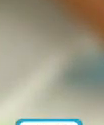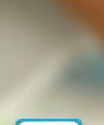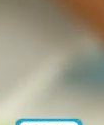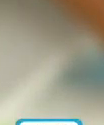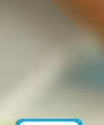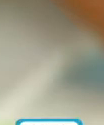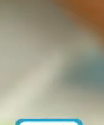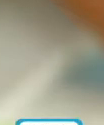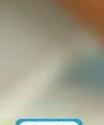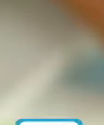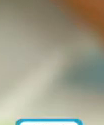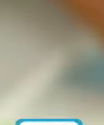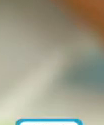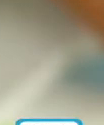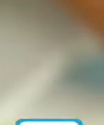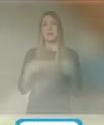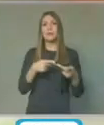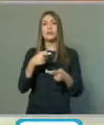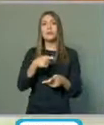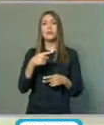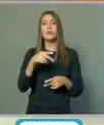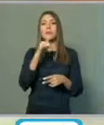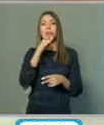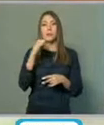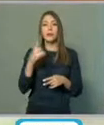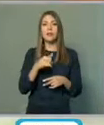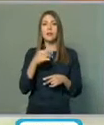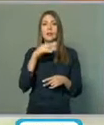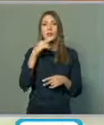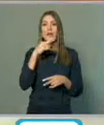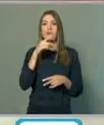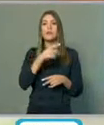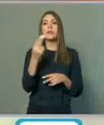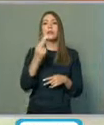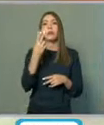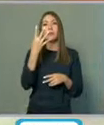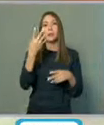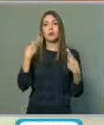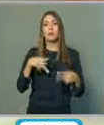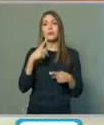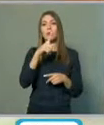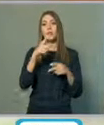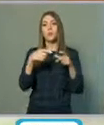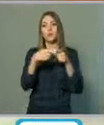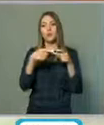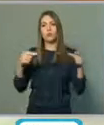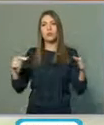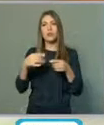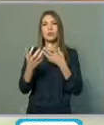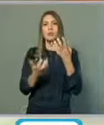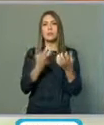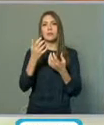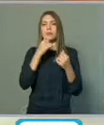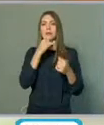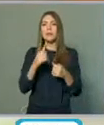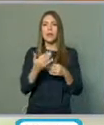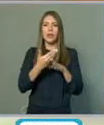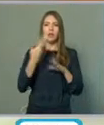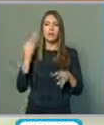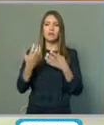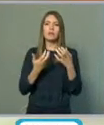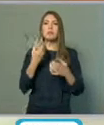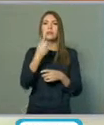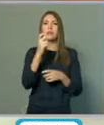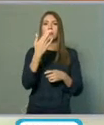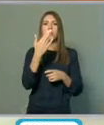Para preparar este espagueti al aguacate, para 4 personas necesitamos un paquete de espagueti previamente cocido, Así es, Andrés, 150 gramos